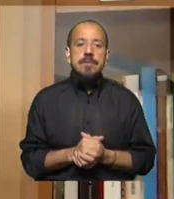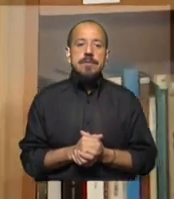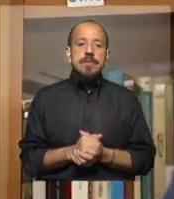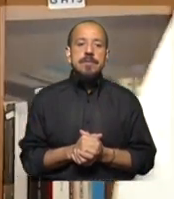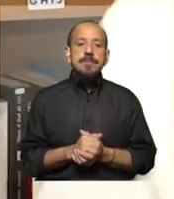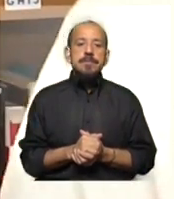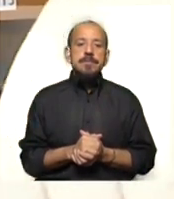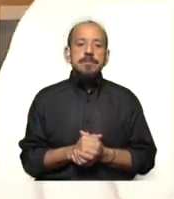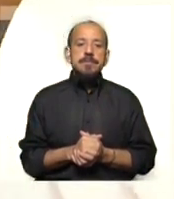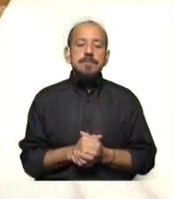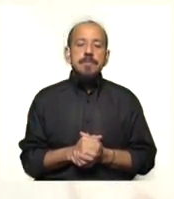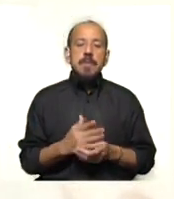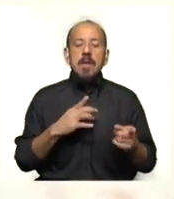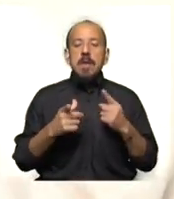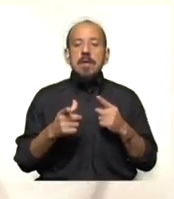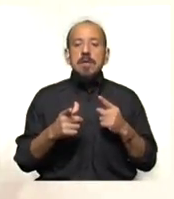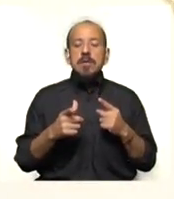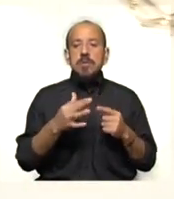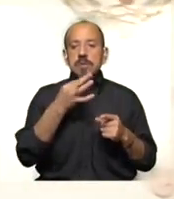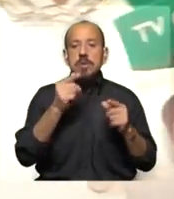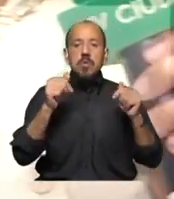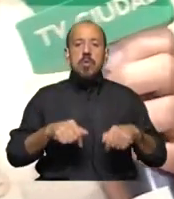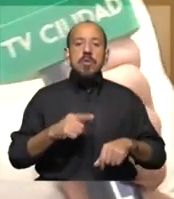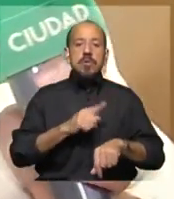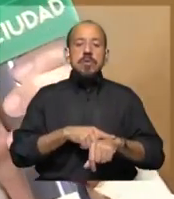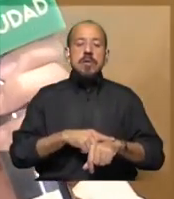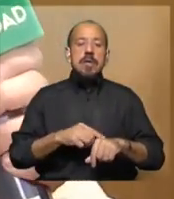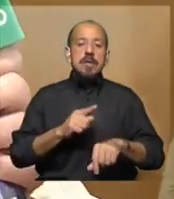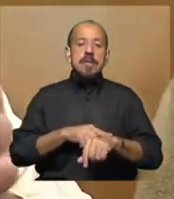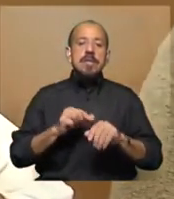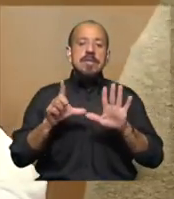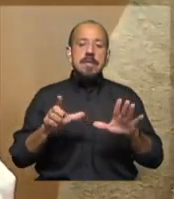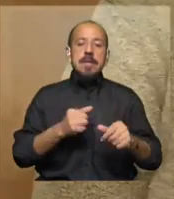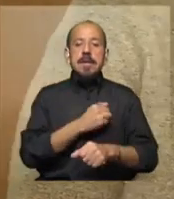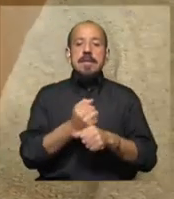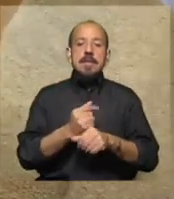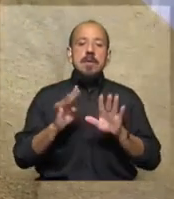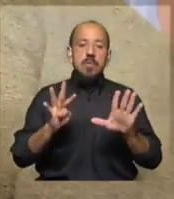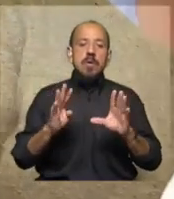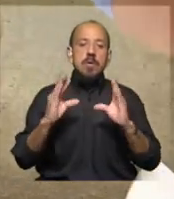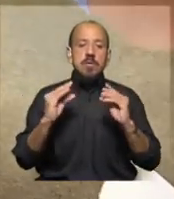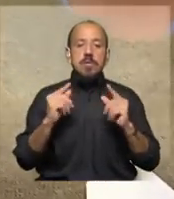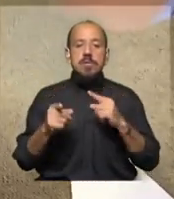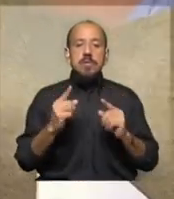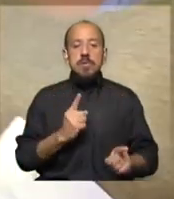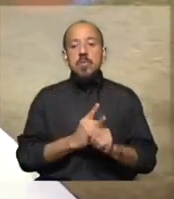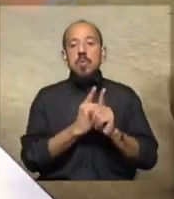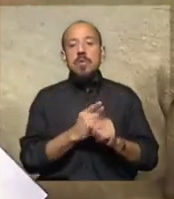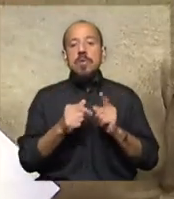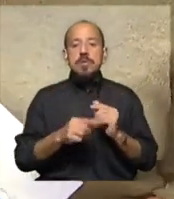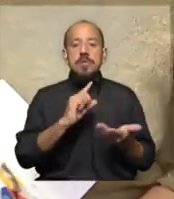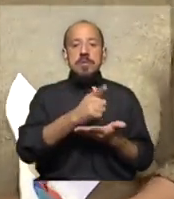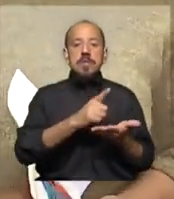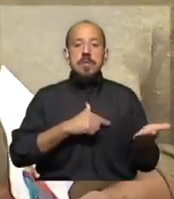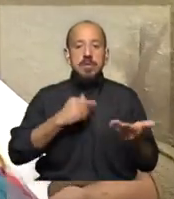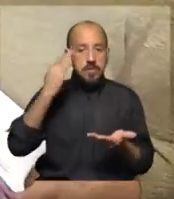poquito tiempo para cerrar me interesa recordarles que bueno hoy a partir de las 19 horas hasta las 21 se va a estar dando este encuentro literatura